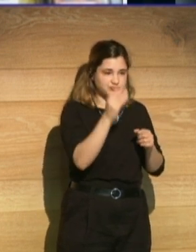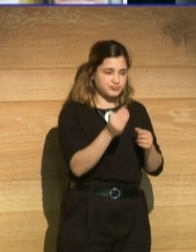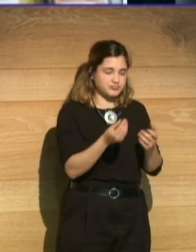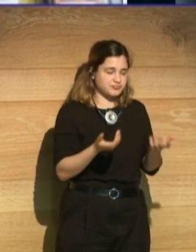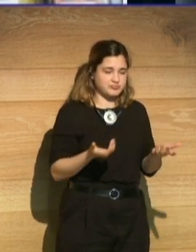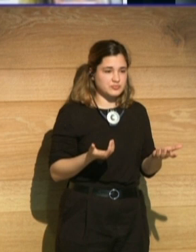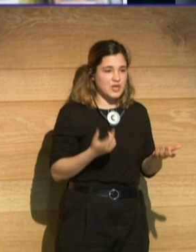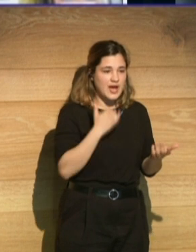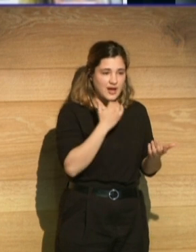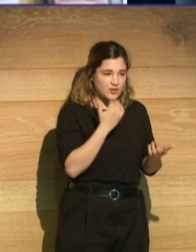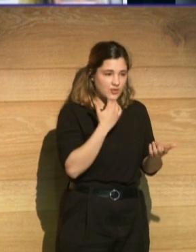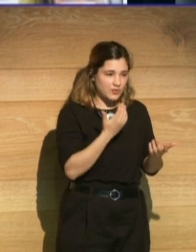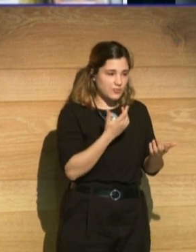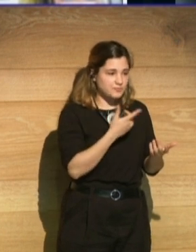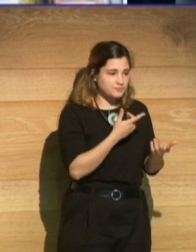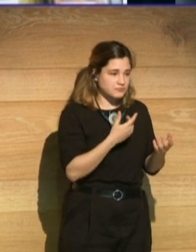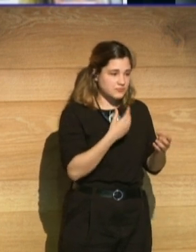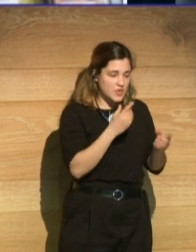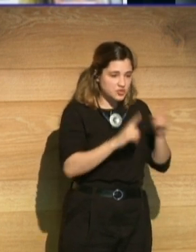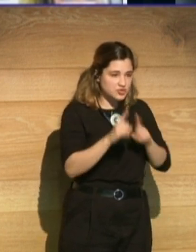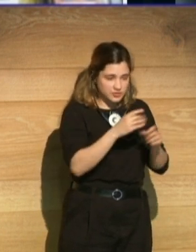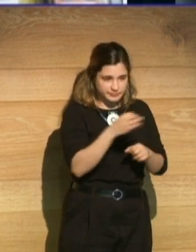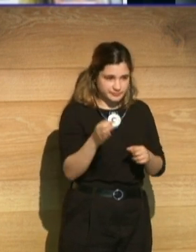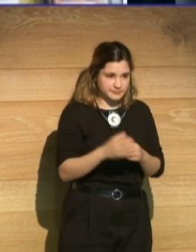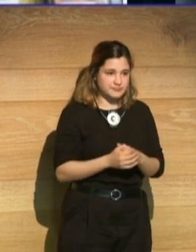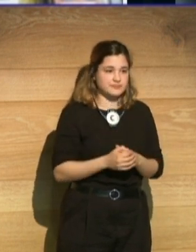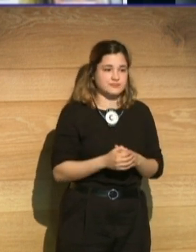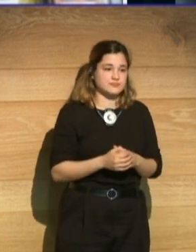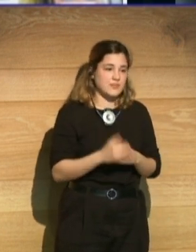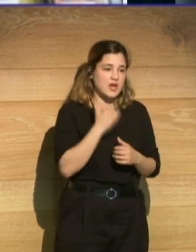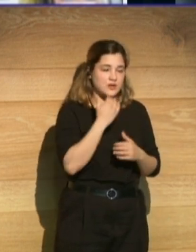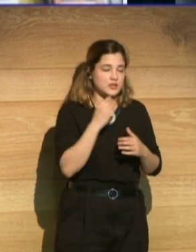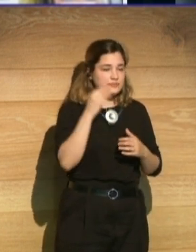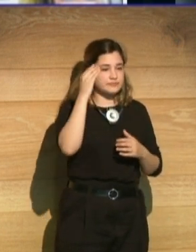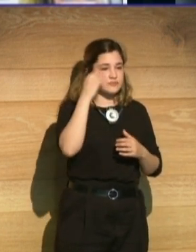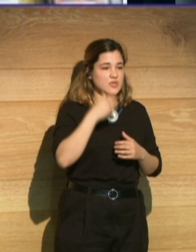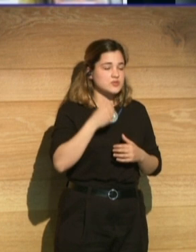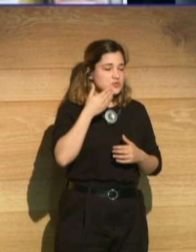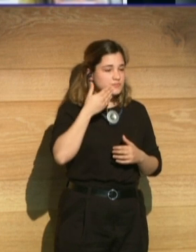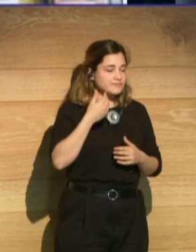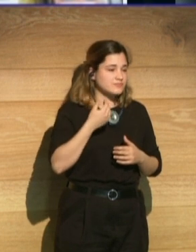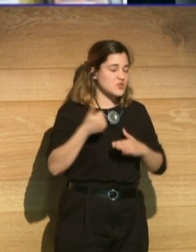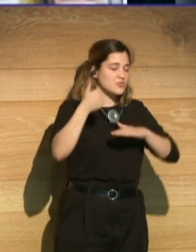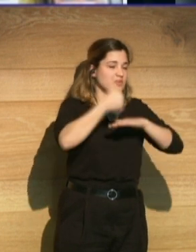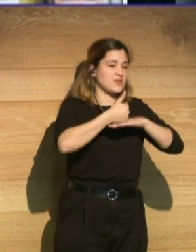muy eficaz. Bueno, esa actitud de superioridad intelectual y moral,